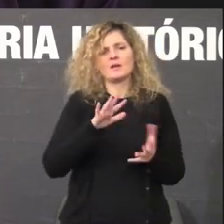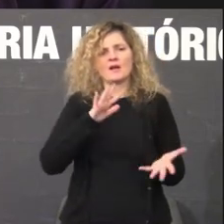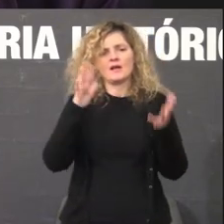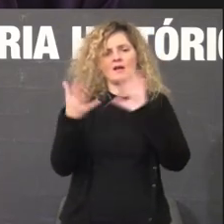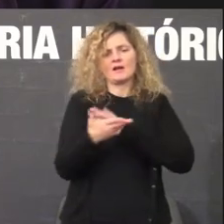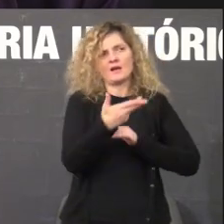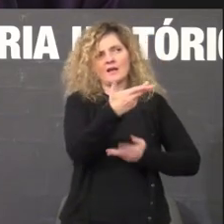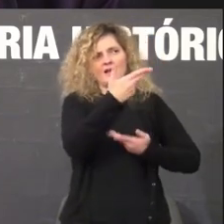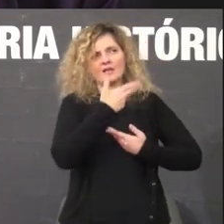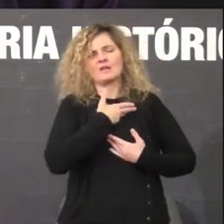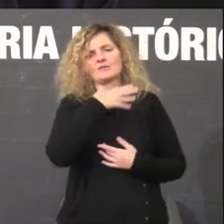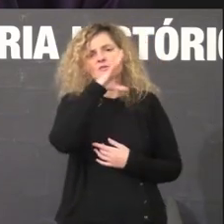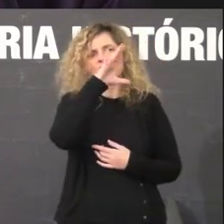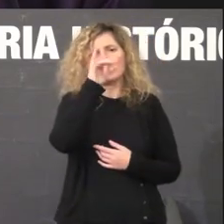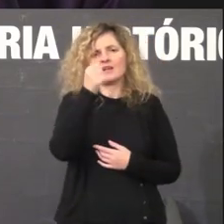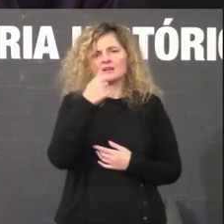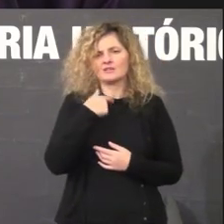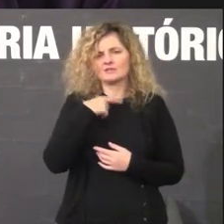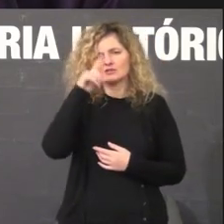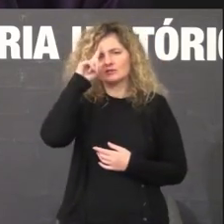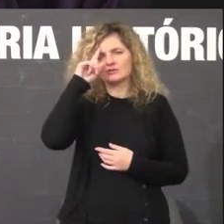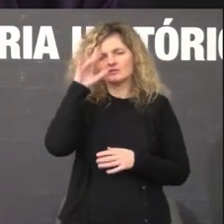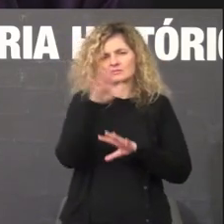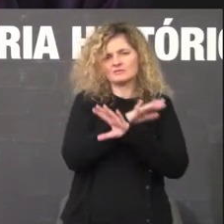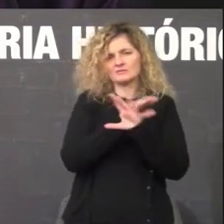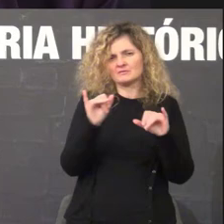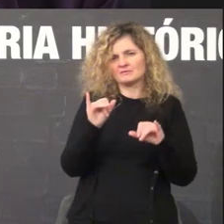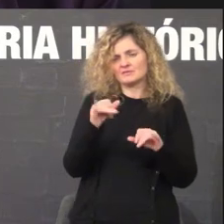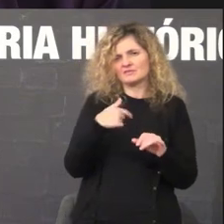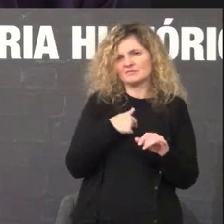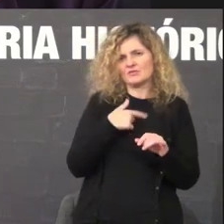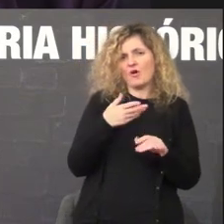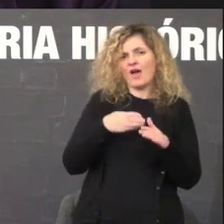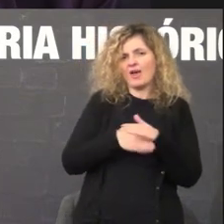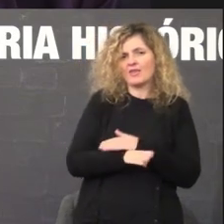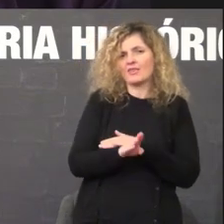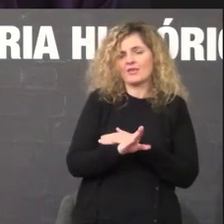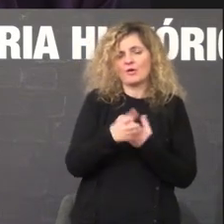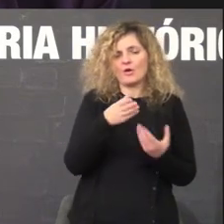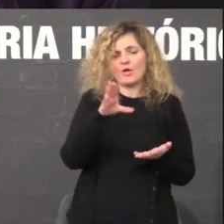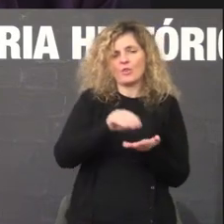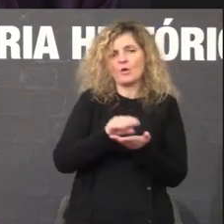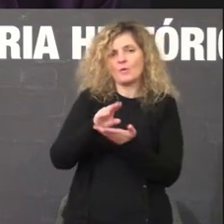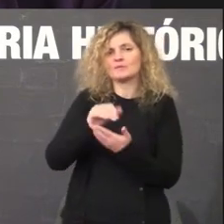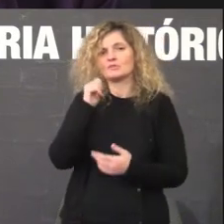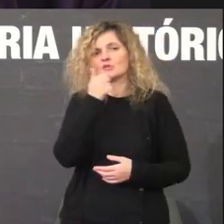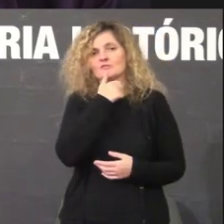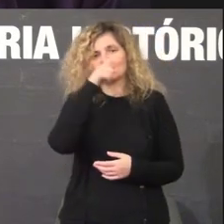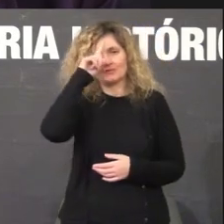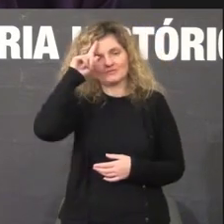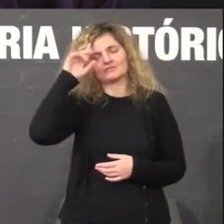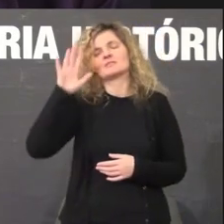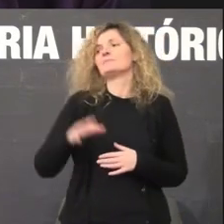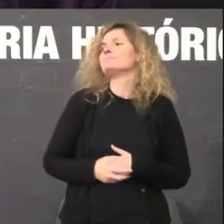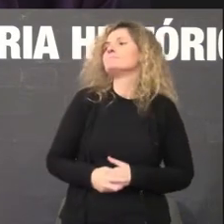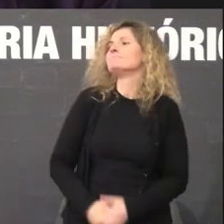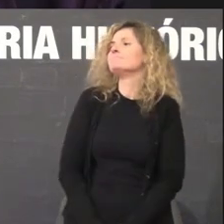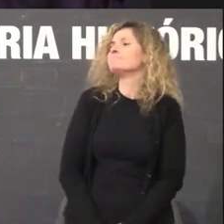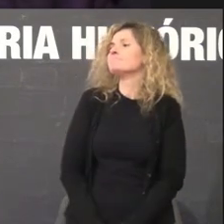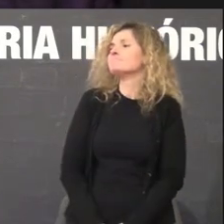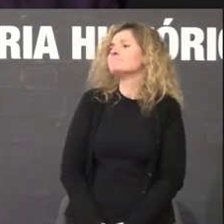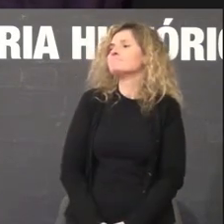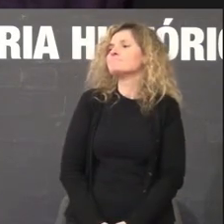axuda da CIA. Non sei se por aí é que como eu non accedo a documentos clasificados, non sei.